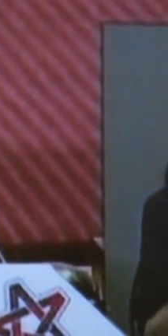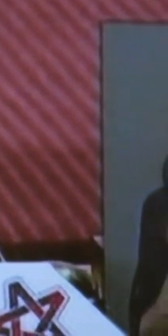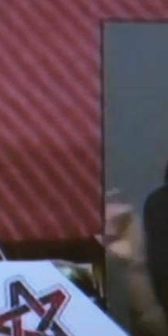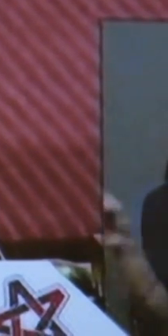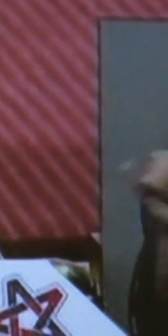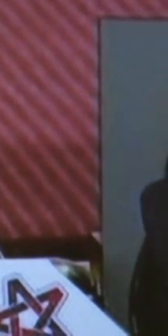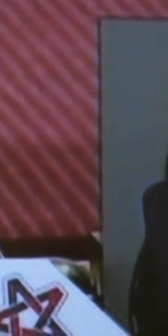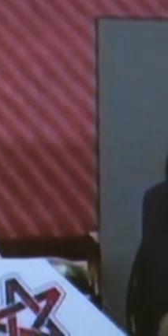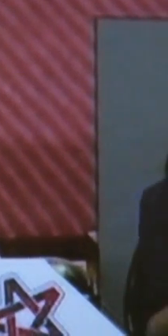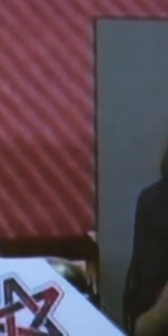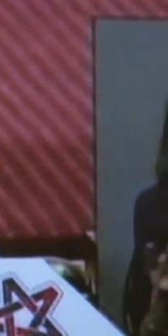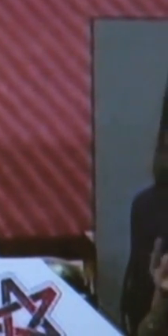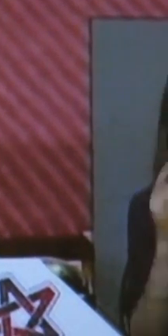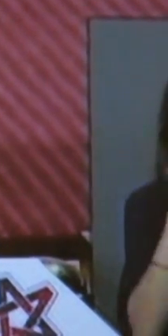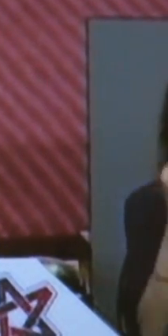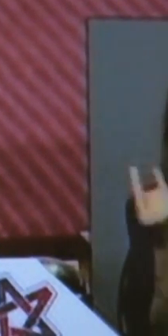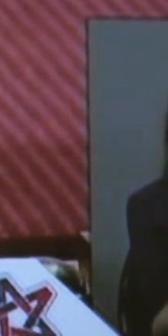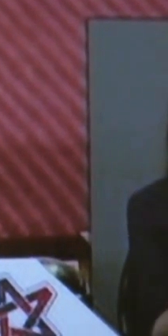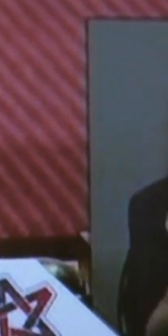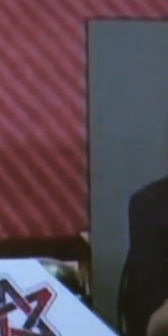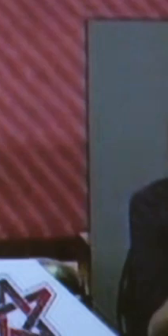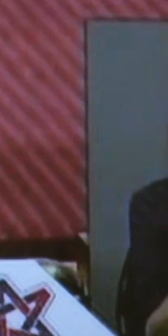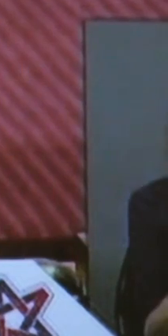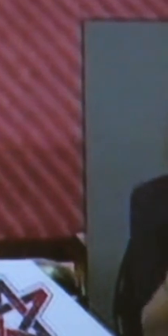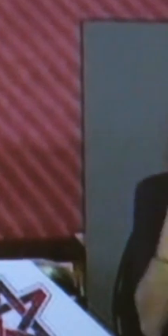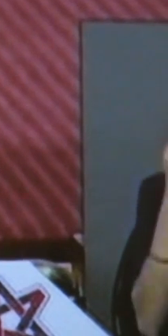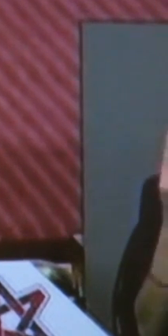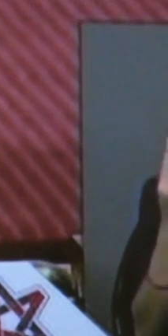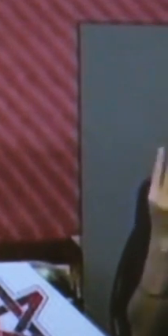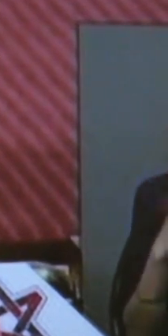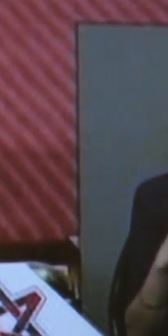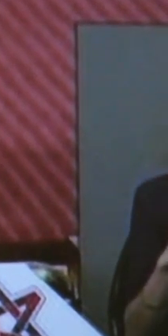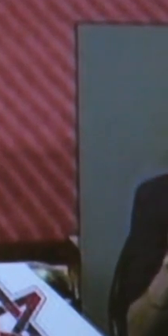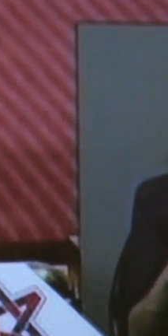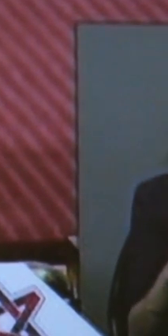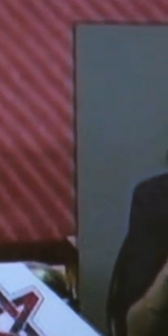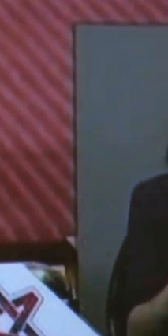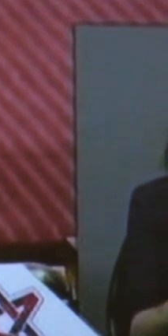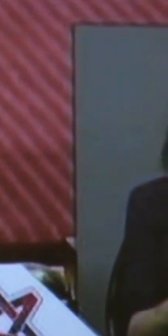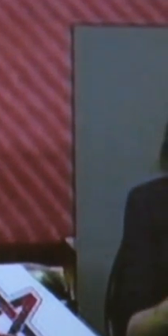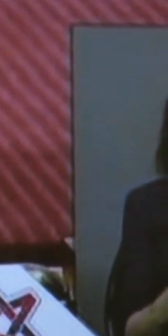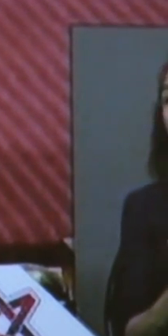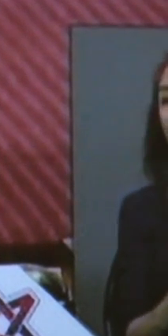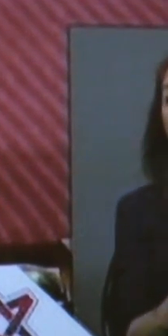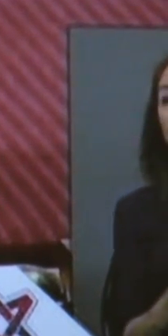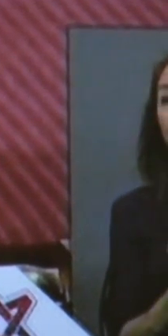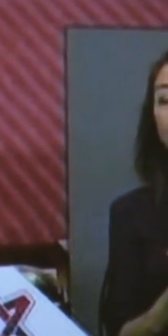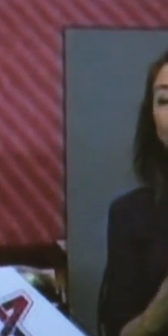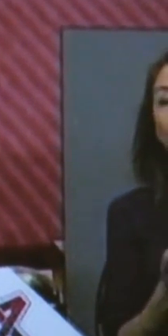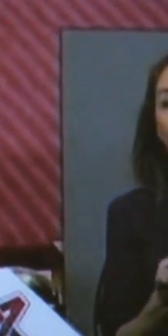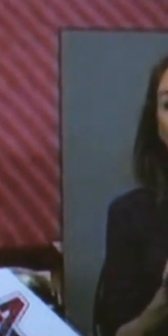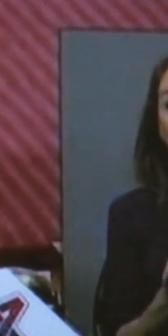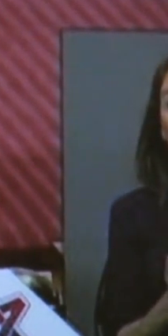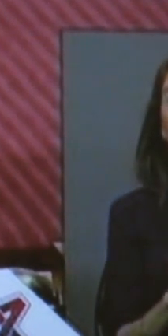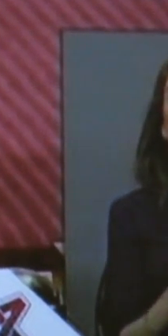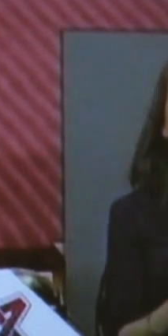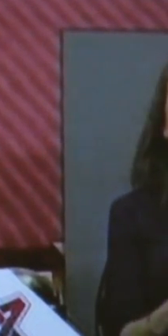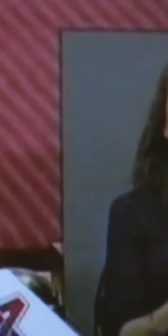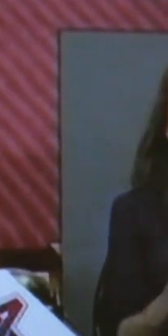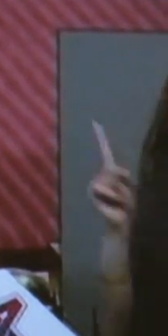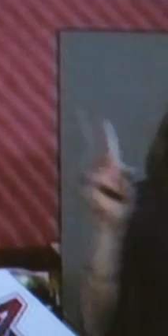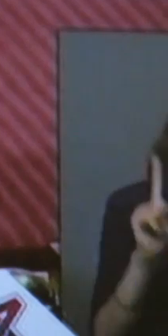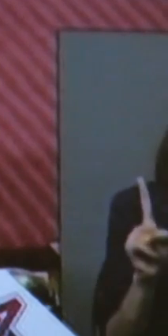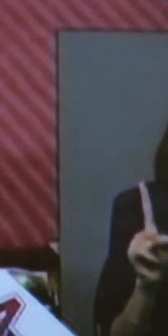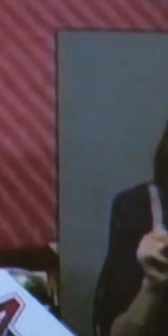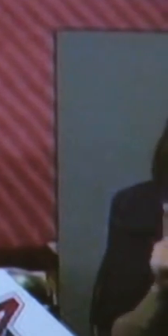organismos públicos, se hace urgente observar los criterios exigidos por la alta dirección pública en lugar de hacer favores políticos